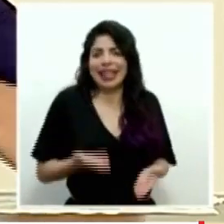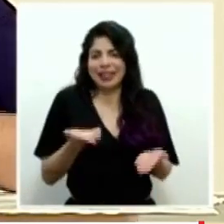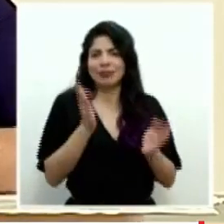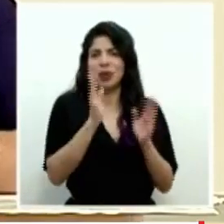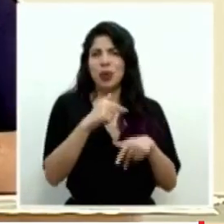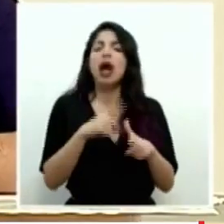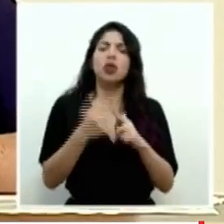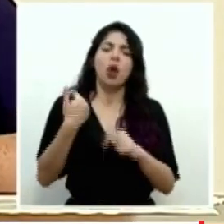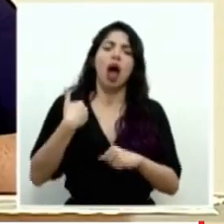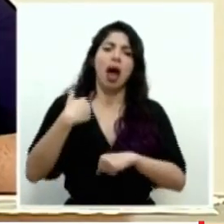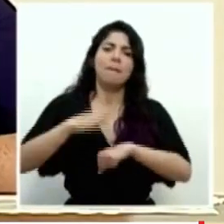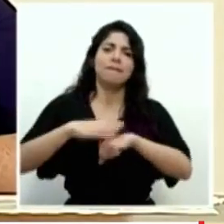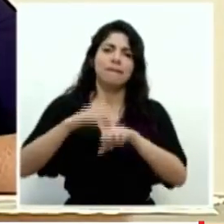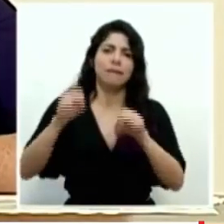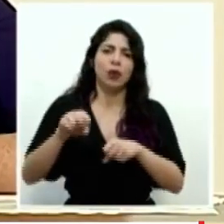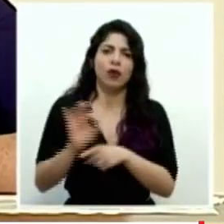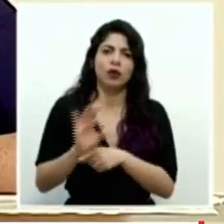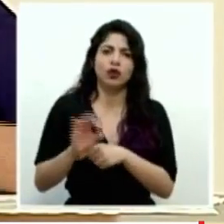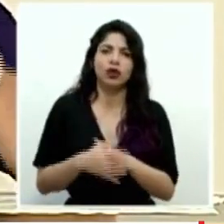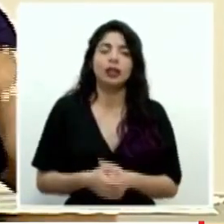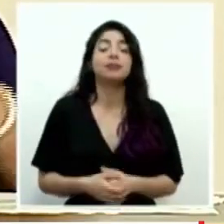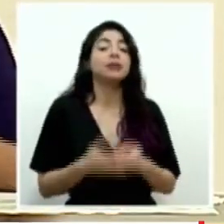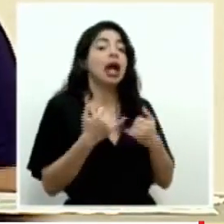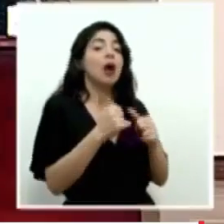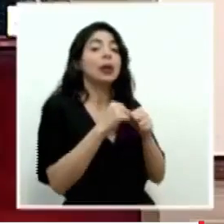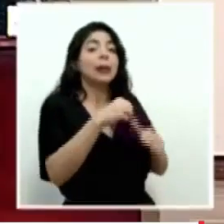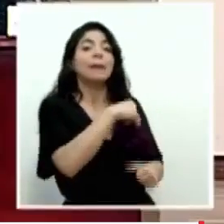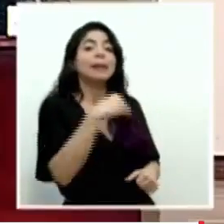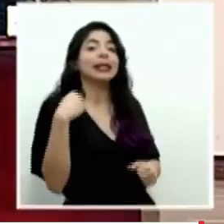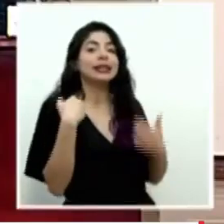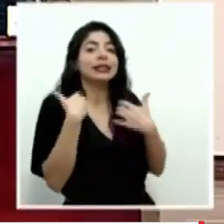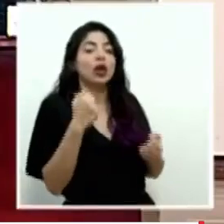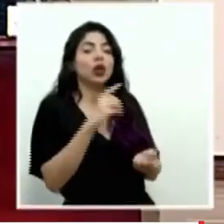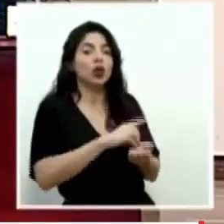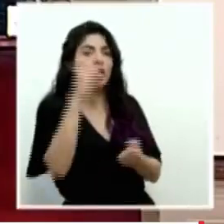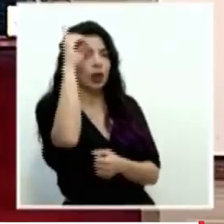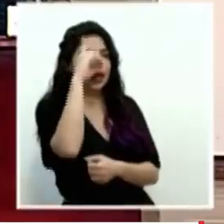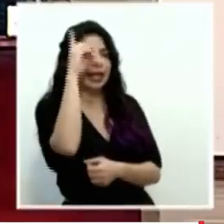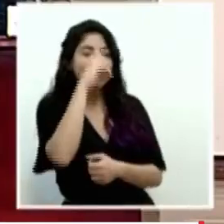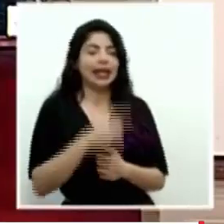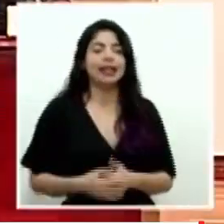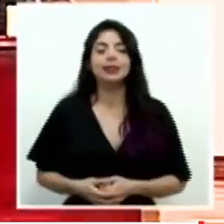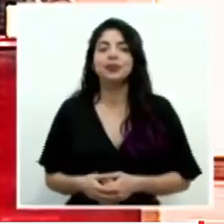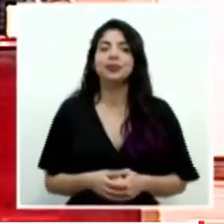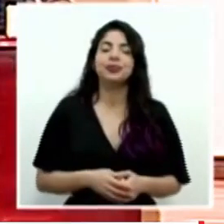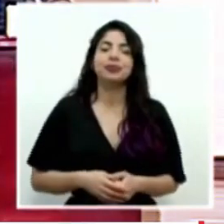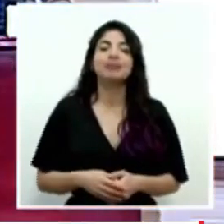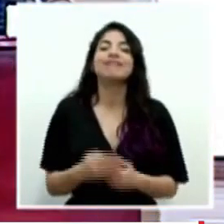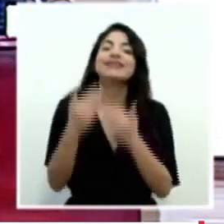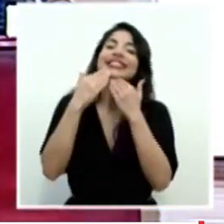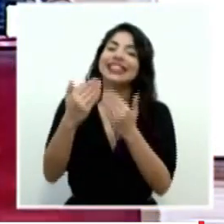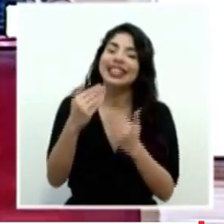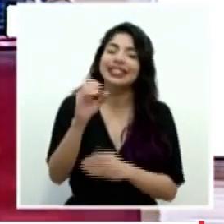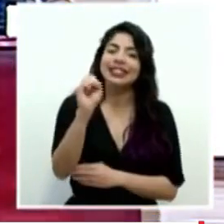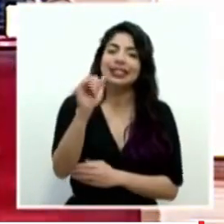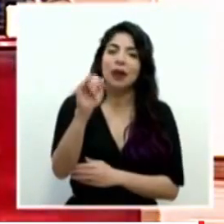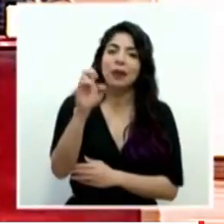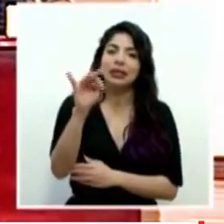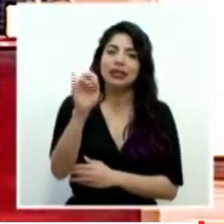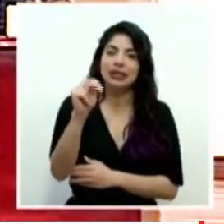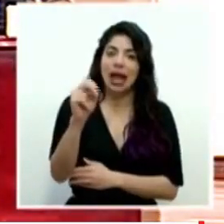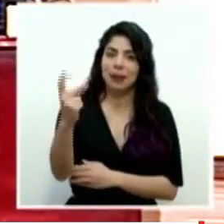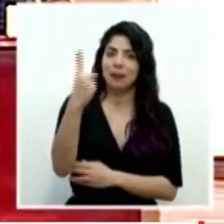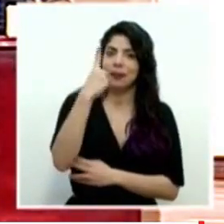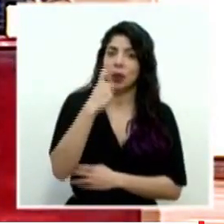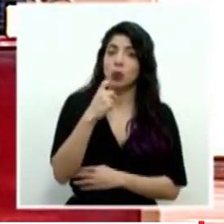ende tienen autorización para funcionar. Continuamos con el ministro de Salud, el doctor Daniel Salas. Gracias, Sebastián, por su